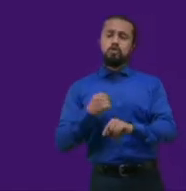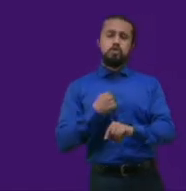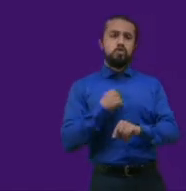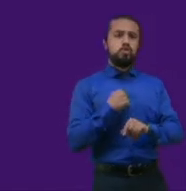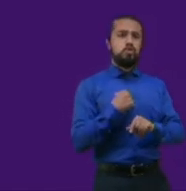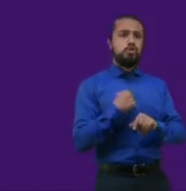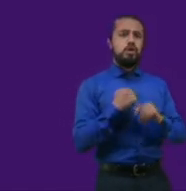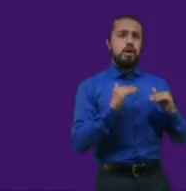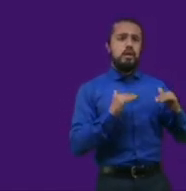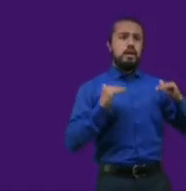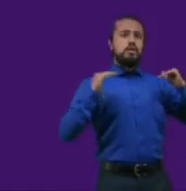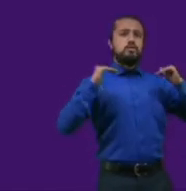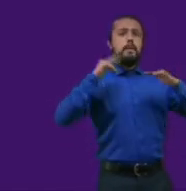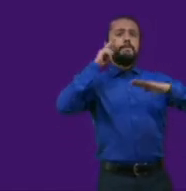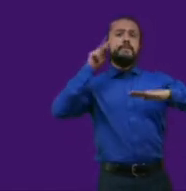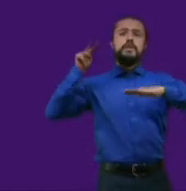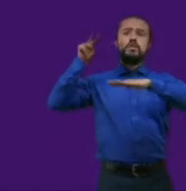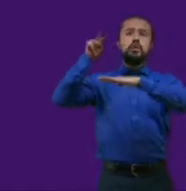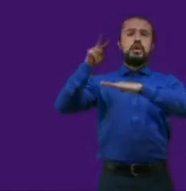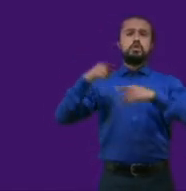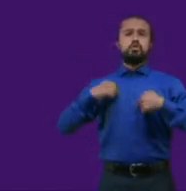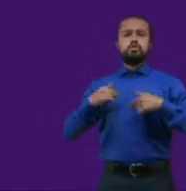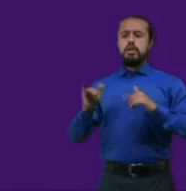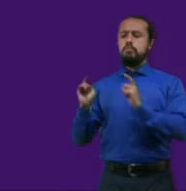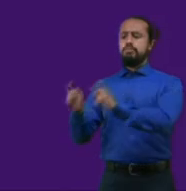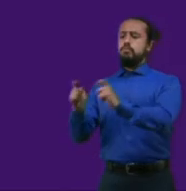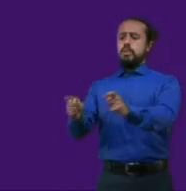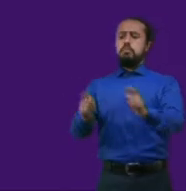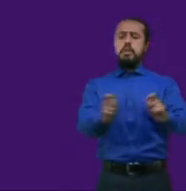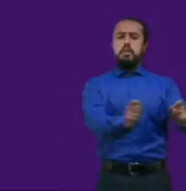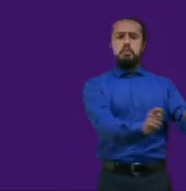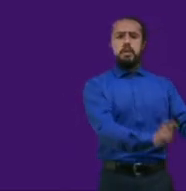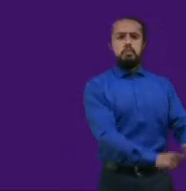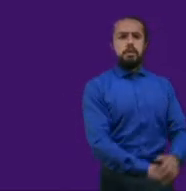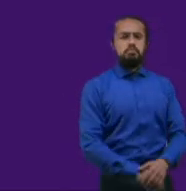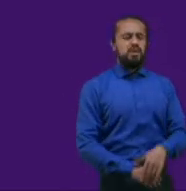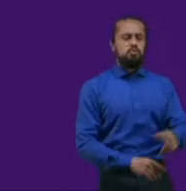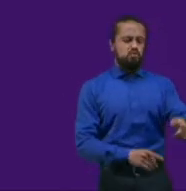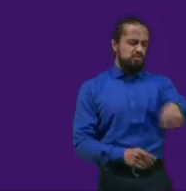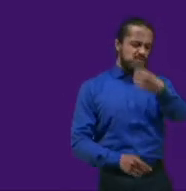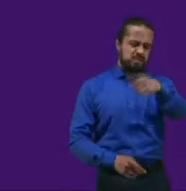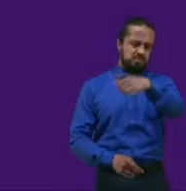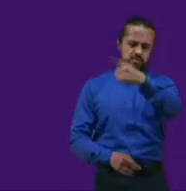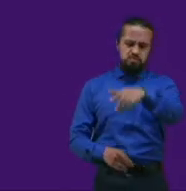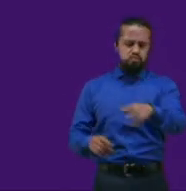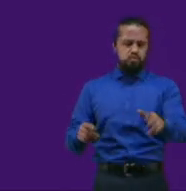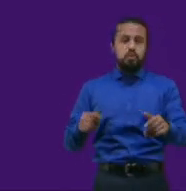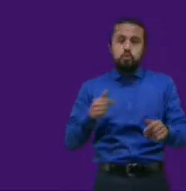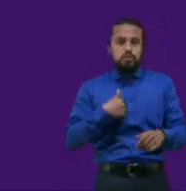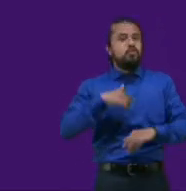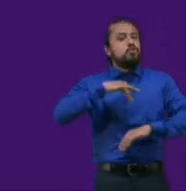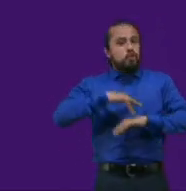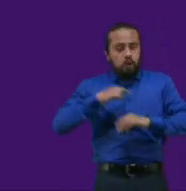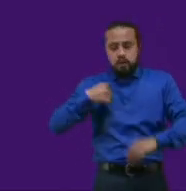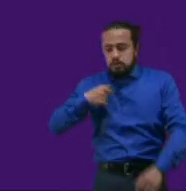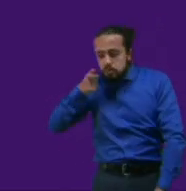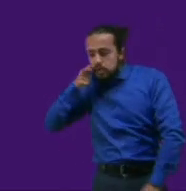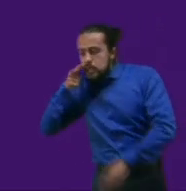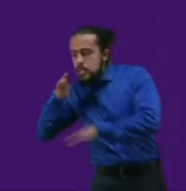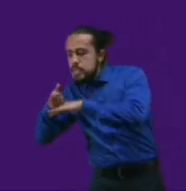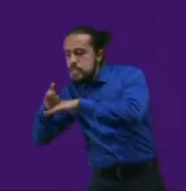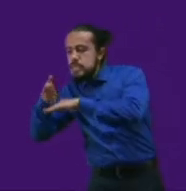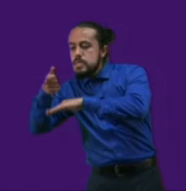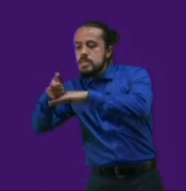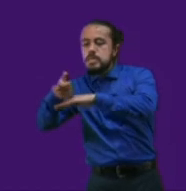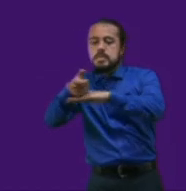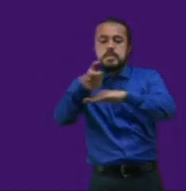unos visionarios y van a delegar todo, eso no es la vida real. O sea, uno tiene que pasar por todo. Total, total.